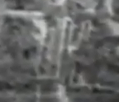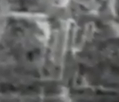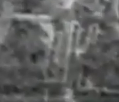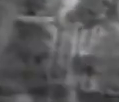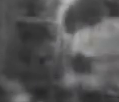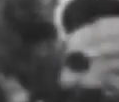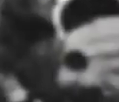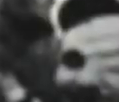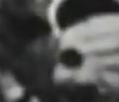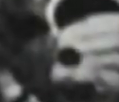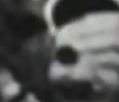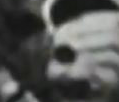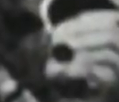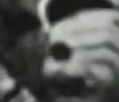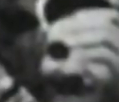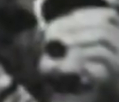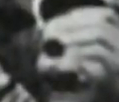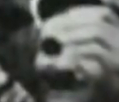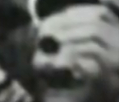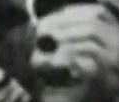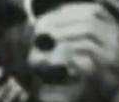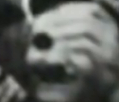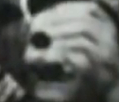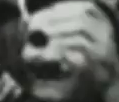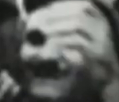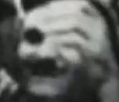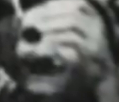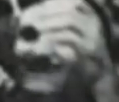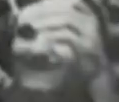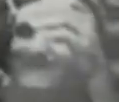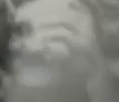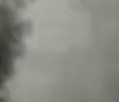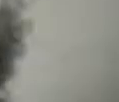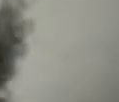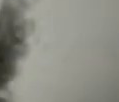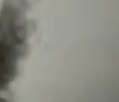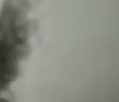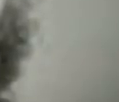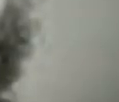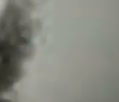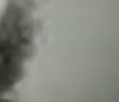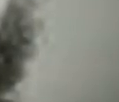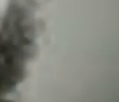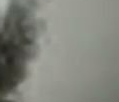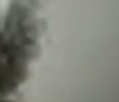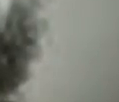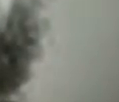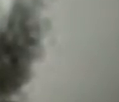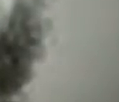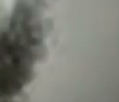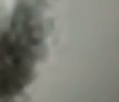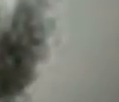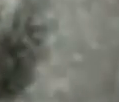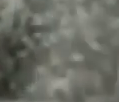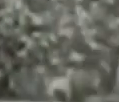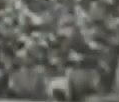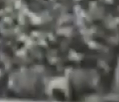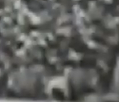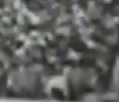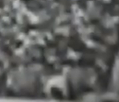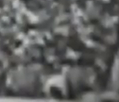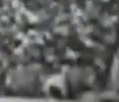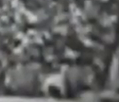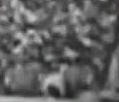Realmente Fidel expresa la cubanía profunda en Martí y expresa esa generación del centenario que